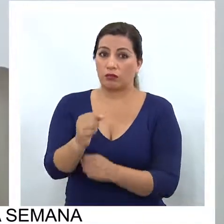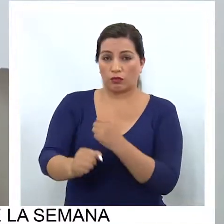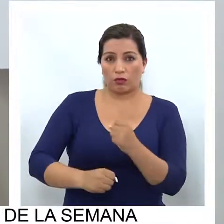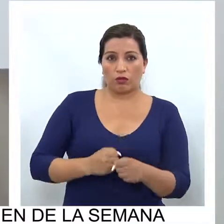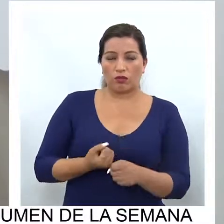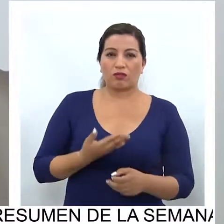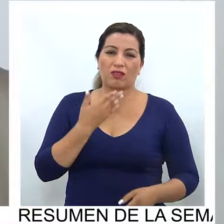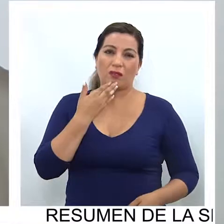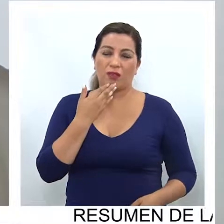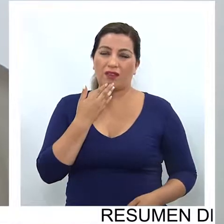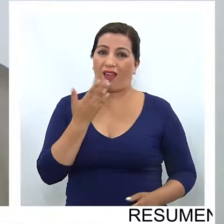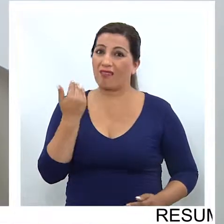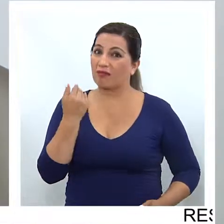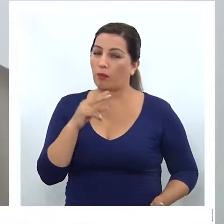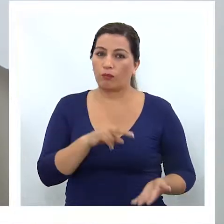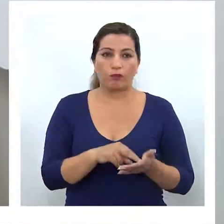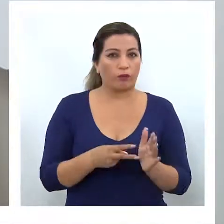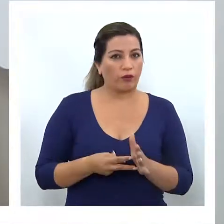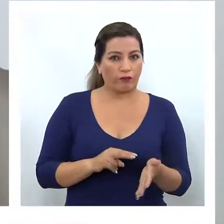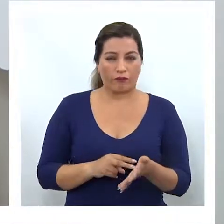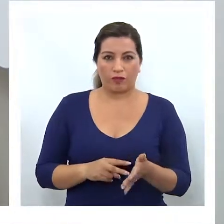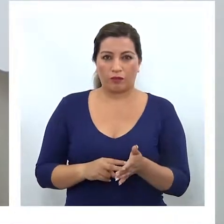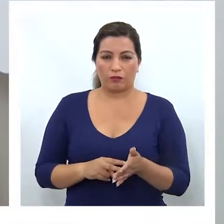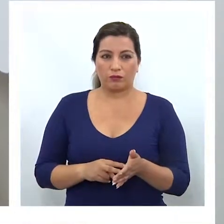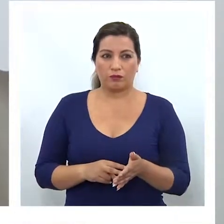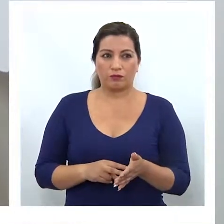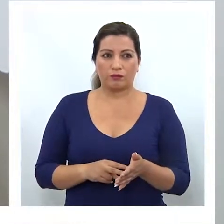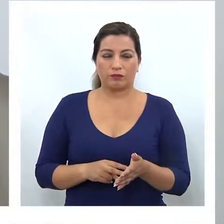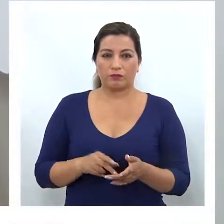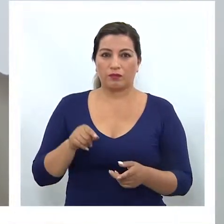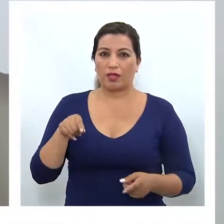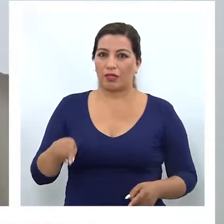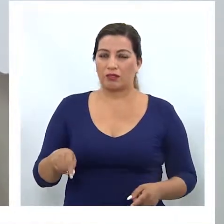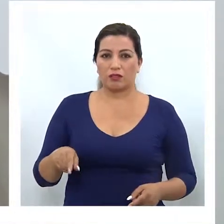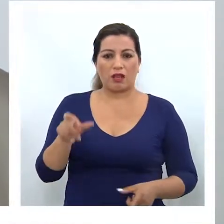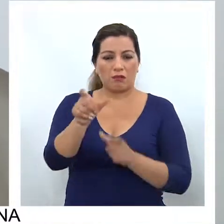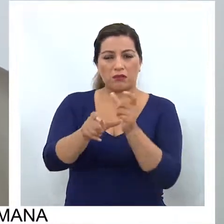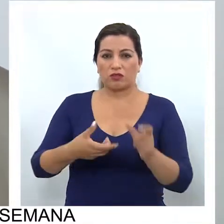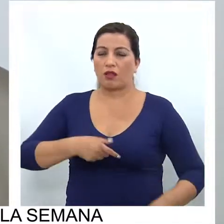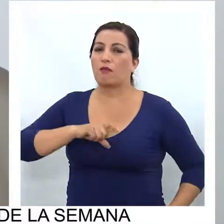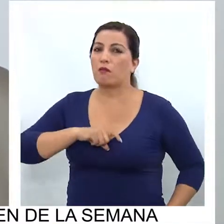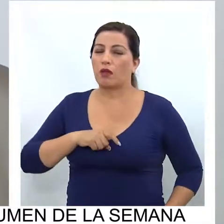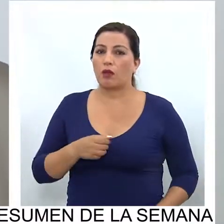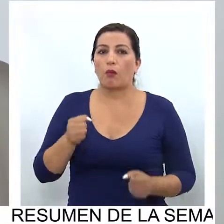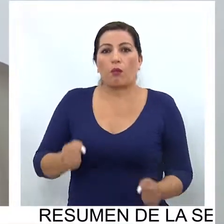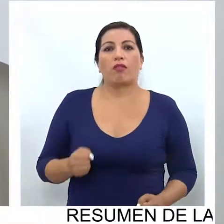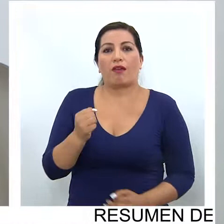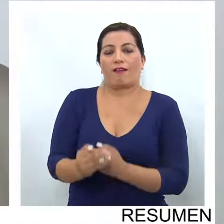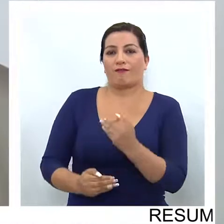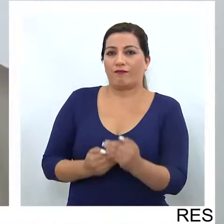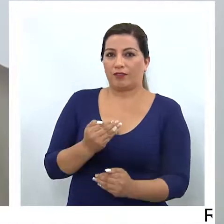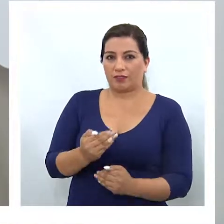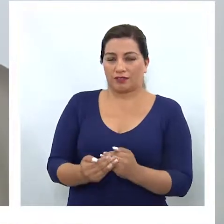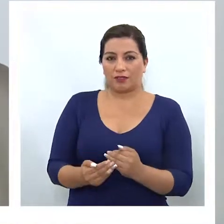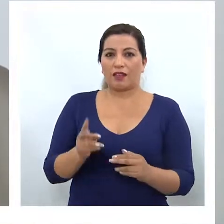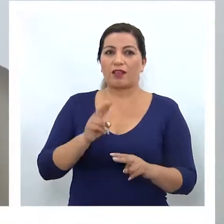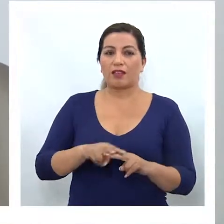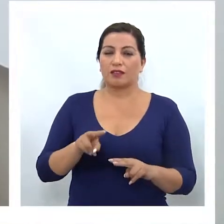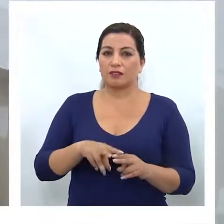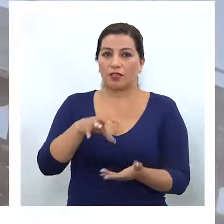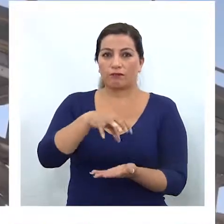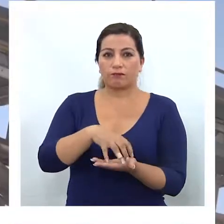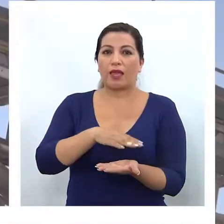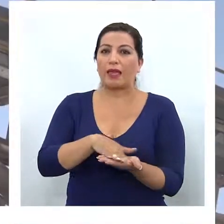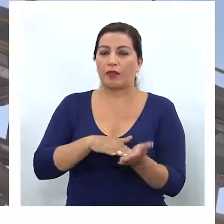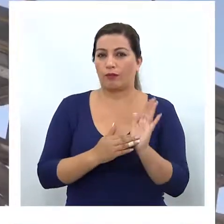A pesar de haber vivido una crisis producto del carbón muy compleja, ellos fueron capaces de poder avanzar y proyectar su región